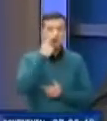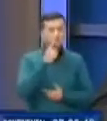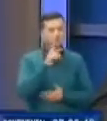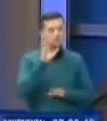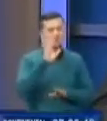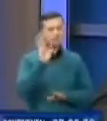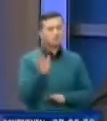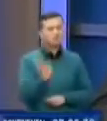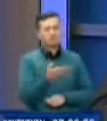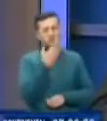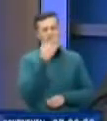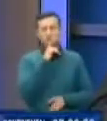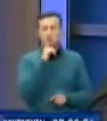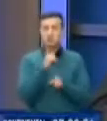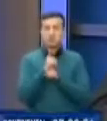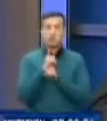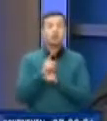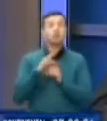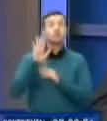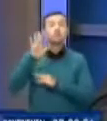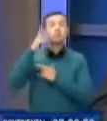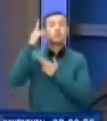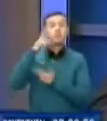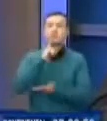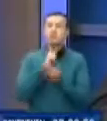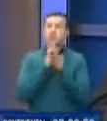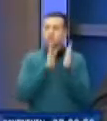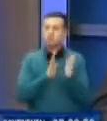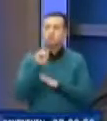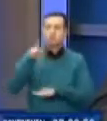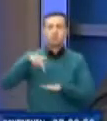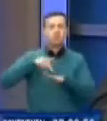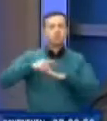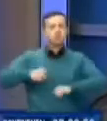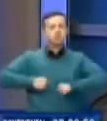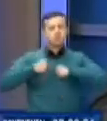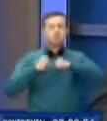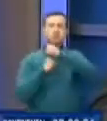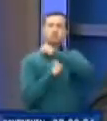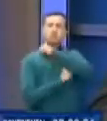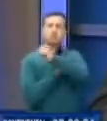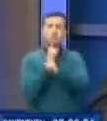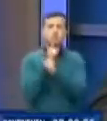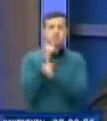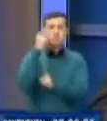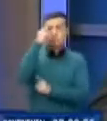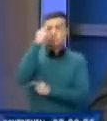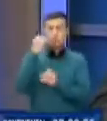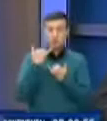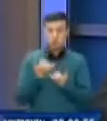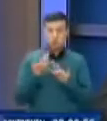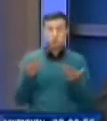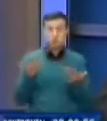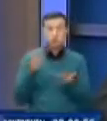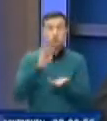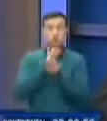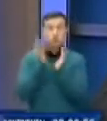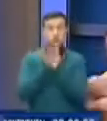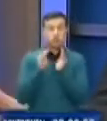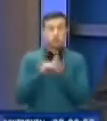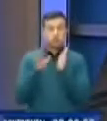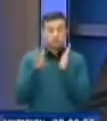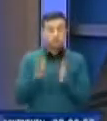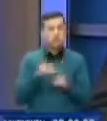defiendan las fuerzas armadas tienen una estructura cada vez más profesional sólida en este gobierno de la 'revolución